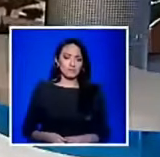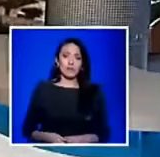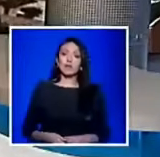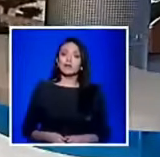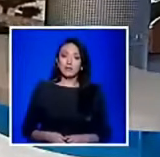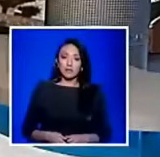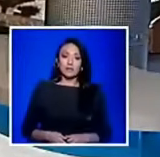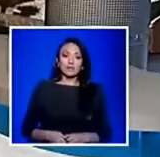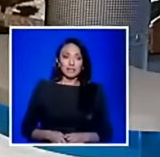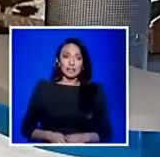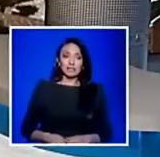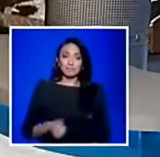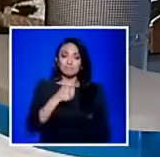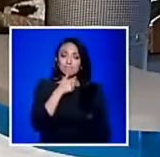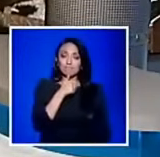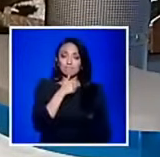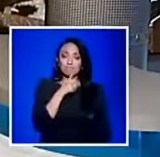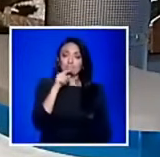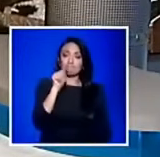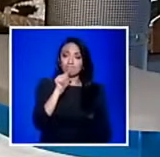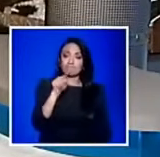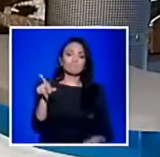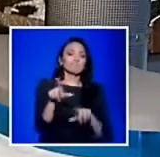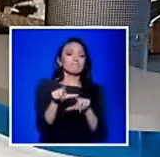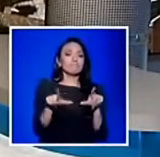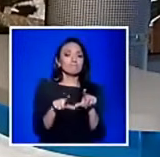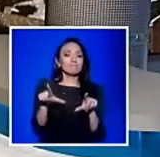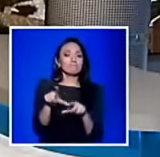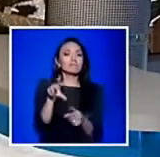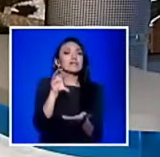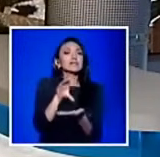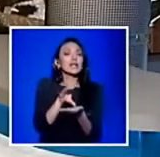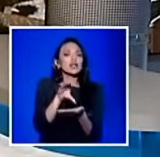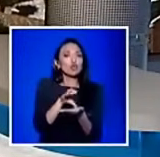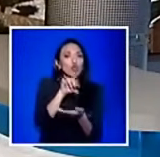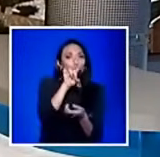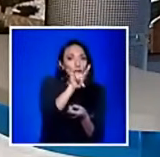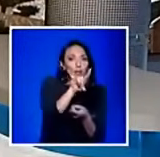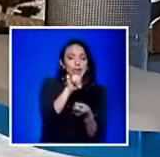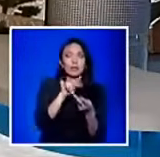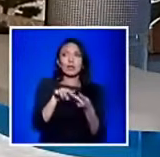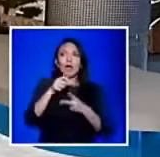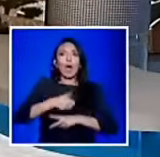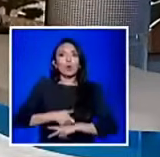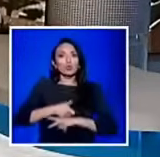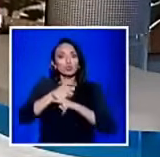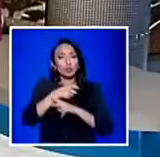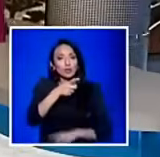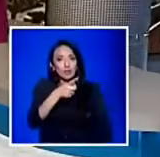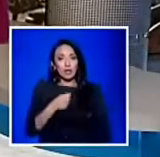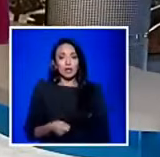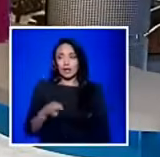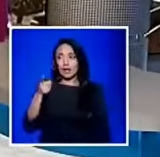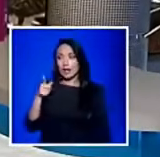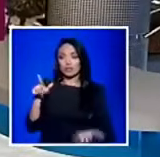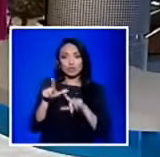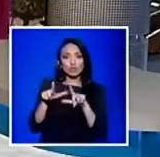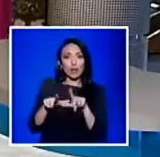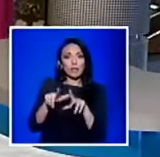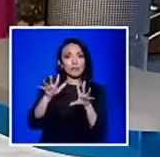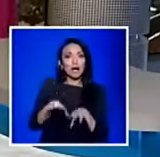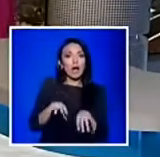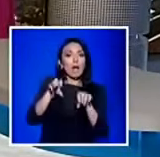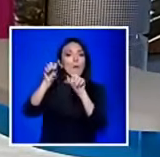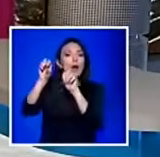Todavía hay espacios en el centro histórico. Un llamado, por favor, al municipio de Quito, a los concejales, a las autoridades, espacios que están abandonados, que